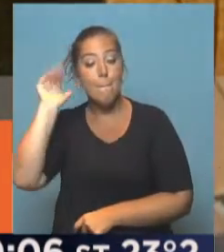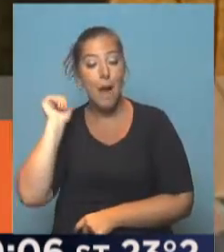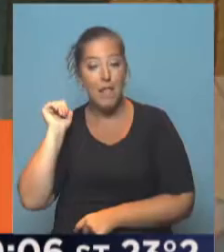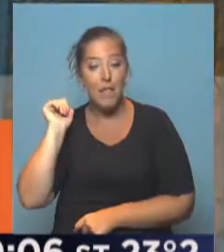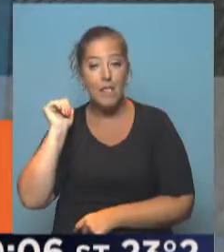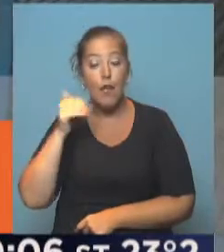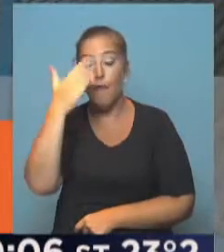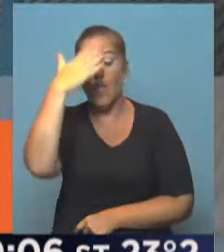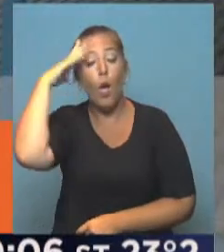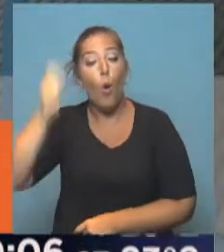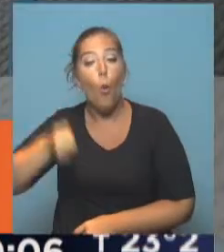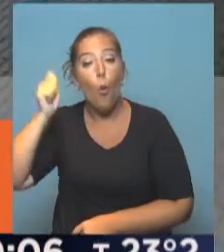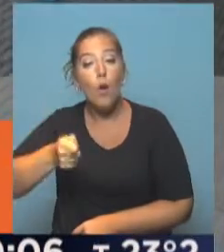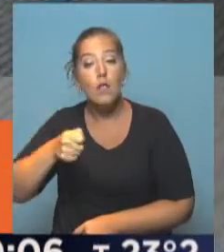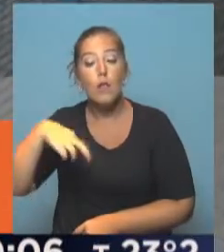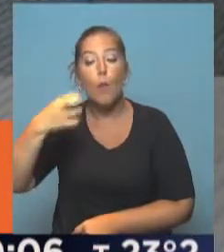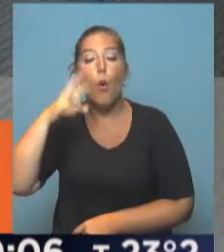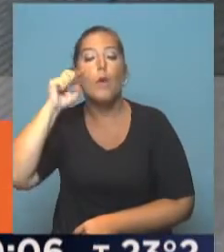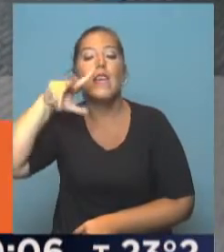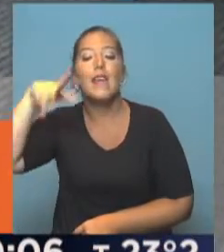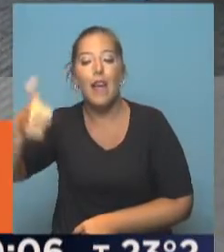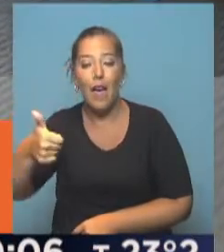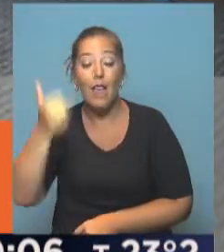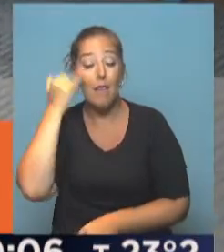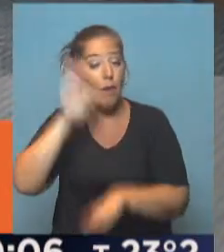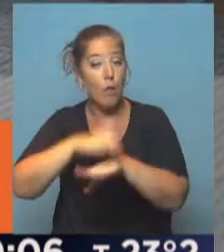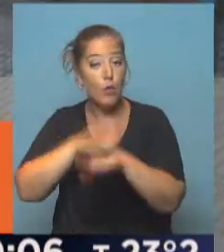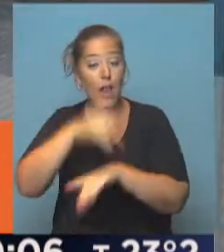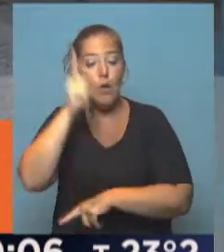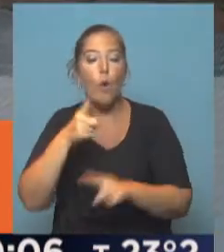2 de Tucumán, Fernando Poviña, quien lleva esa causa